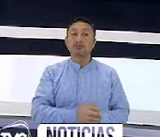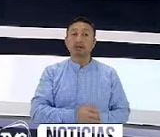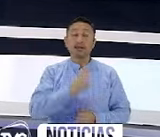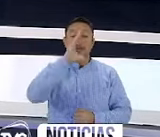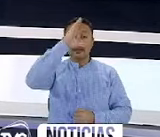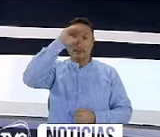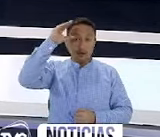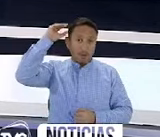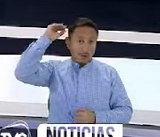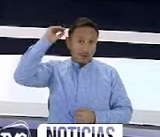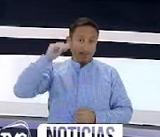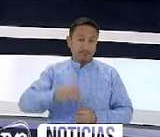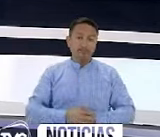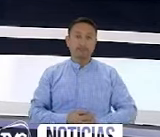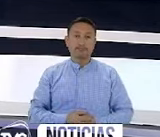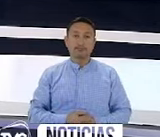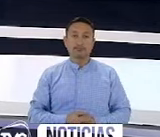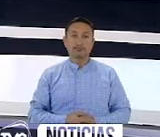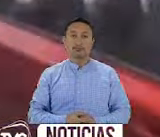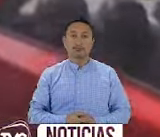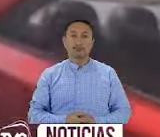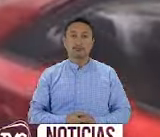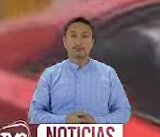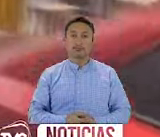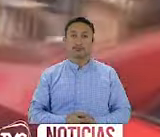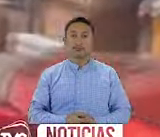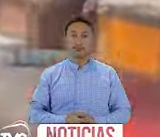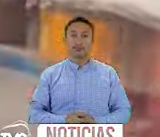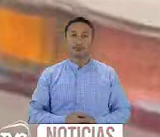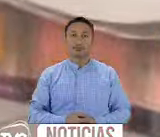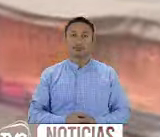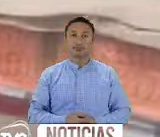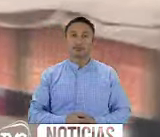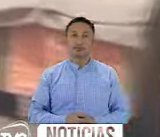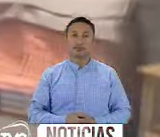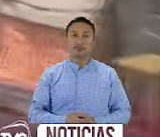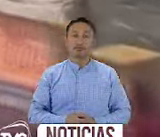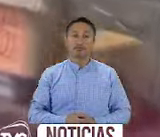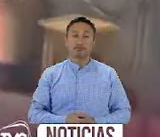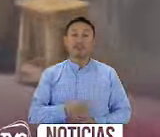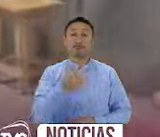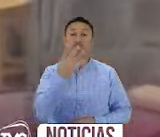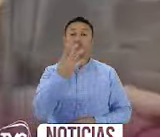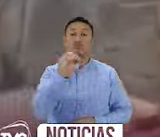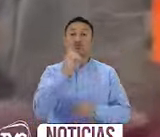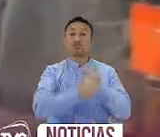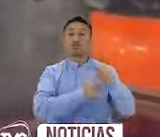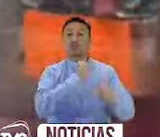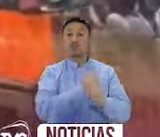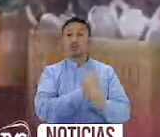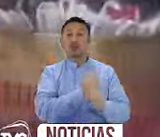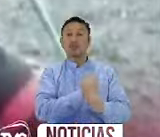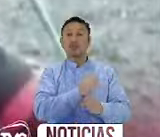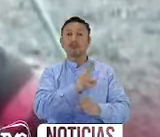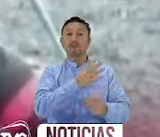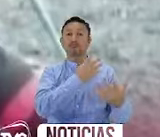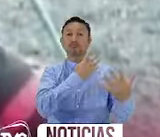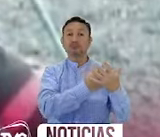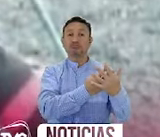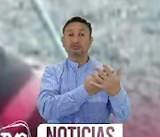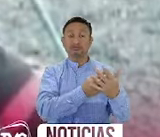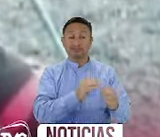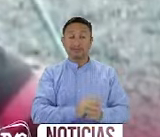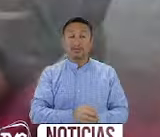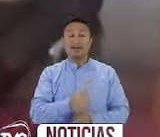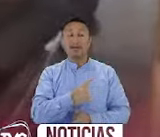provincia de Chimborazo. A 40 años de prisión fueron sentenciados los tres implicados en el caso Dana Ramos por